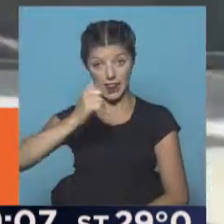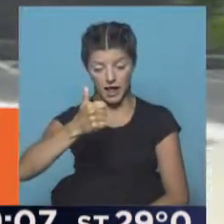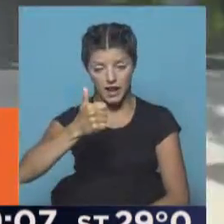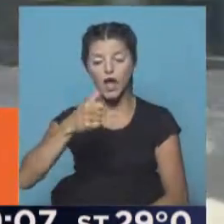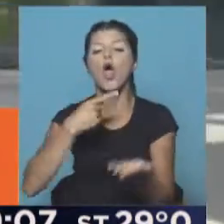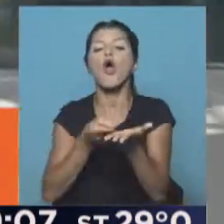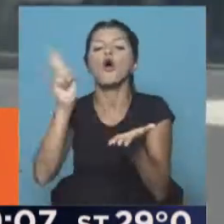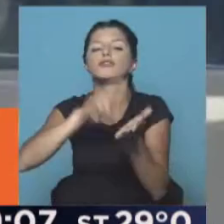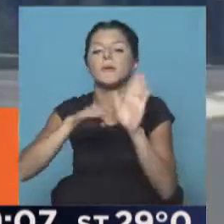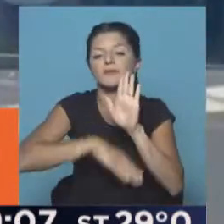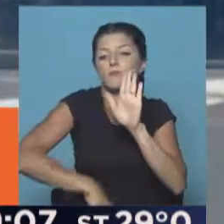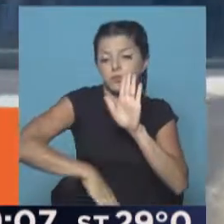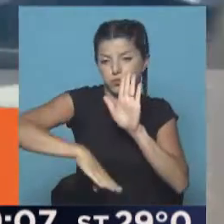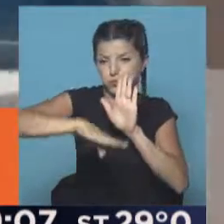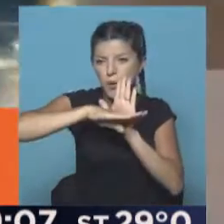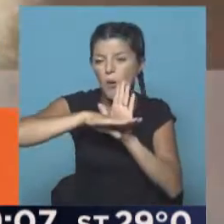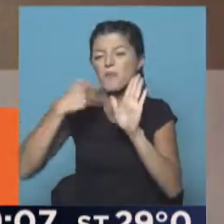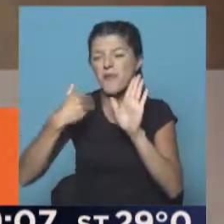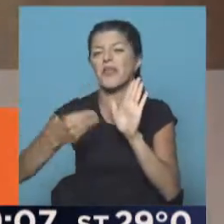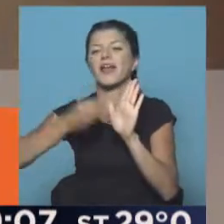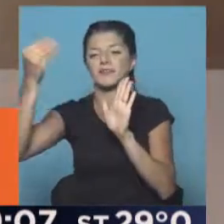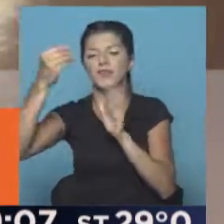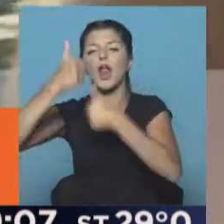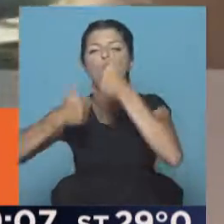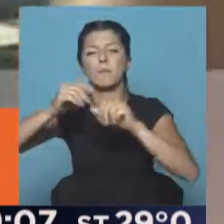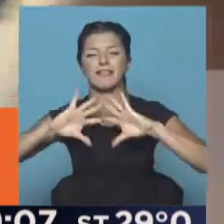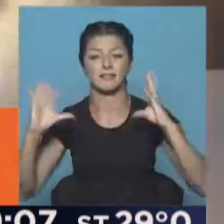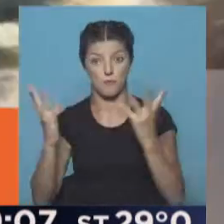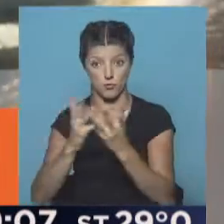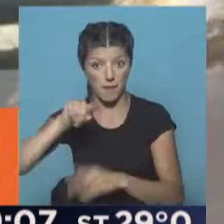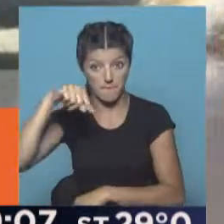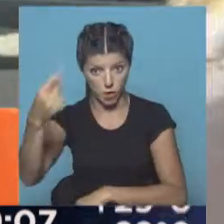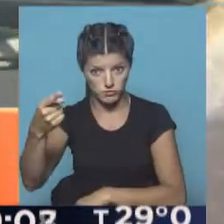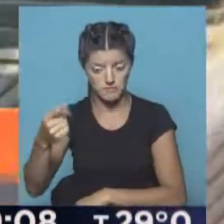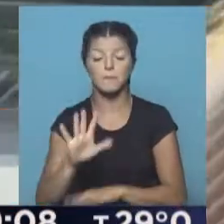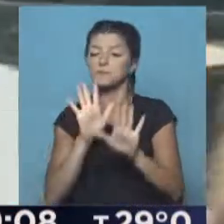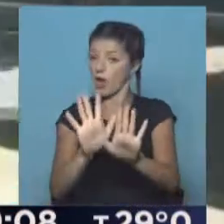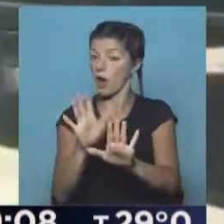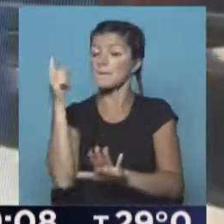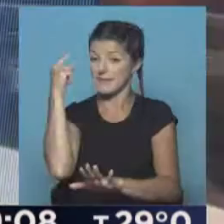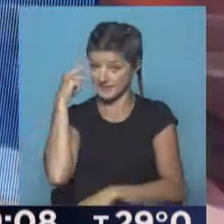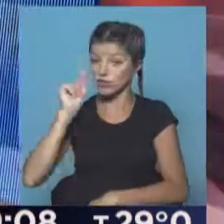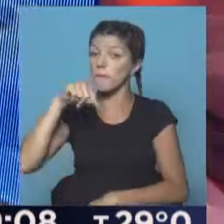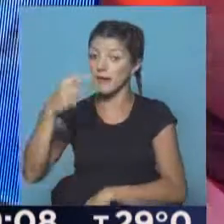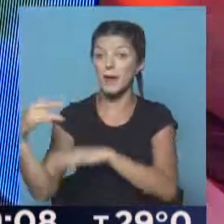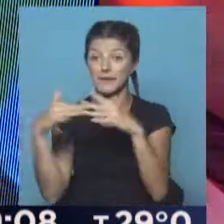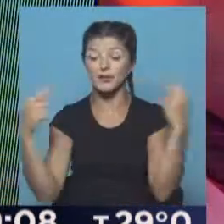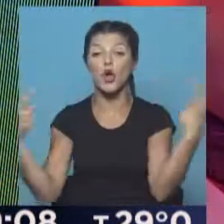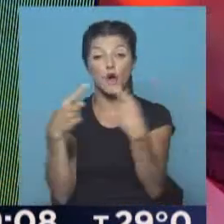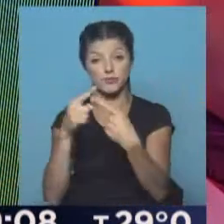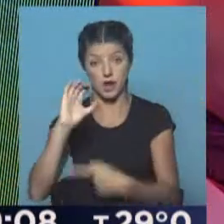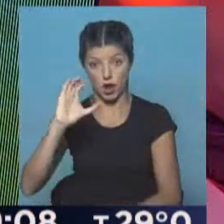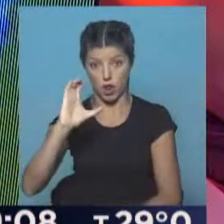a meterse en posiciones de clasificación. Pero, pensando en el partido de mañana frente a